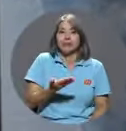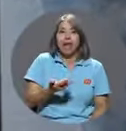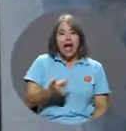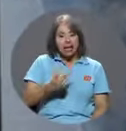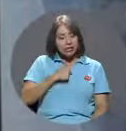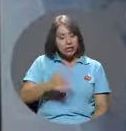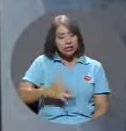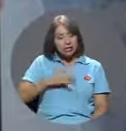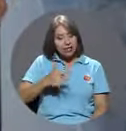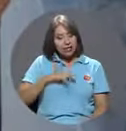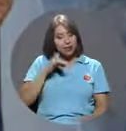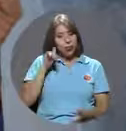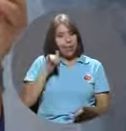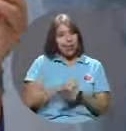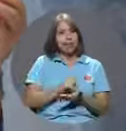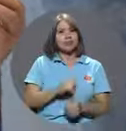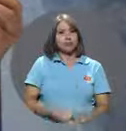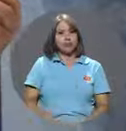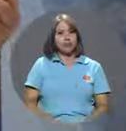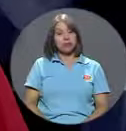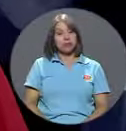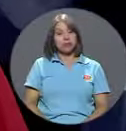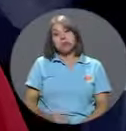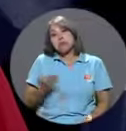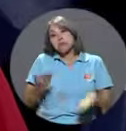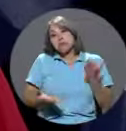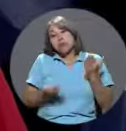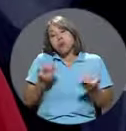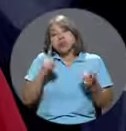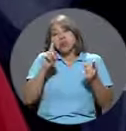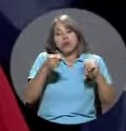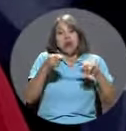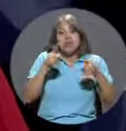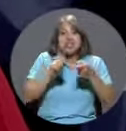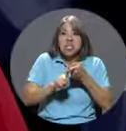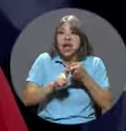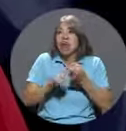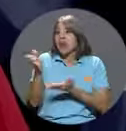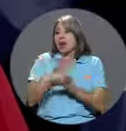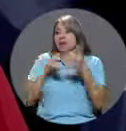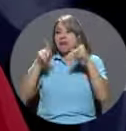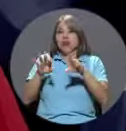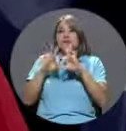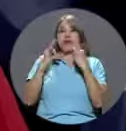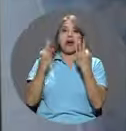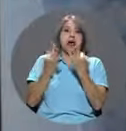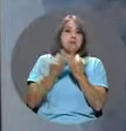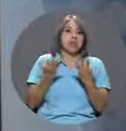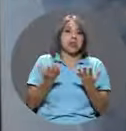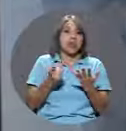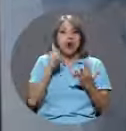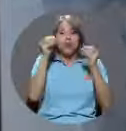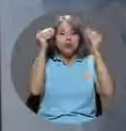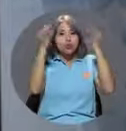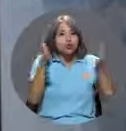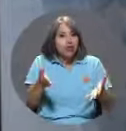¿verdad? Estoy sintiendo esto. Que puede ser una amistad, un familiar, un